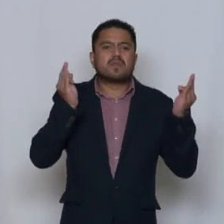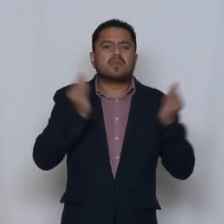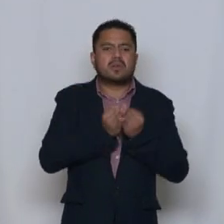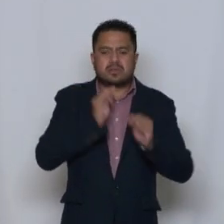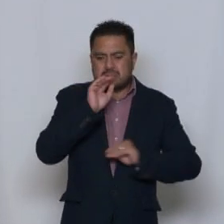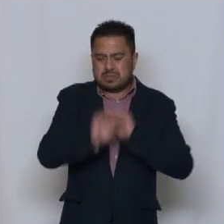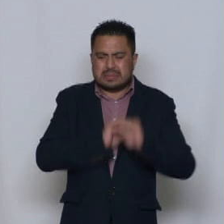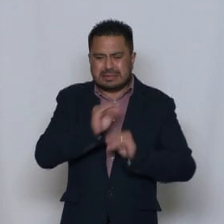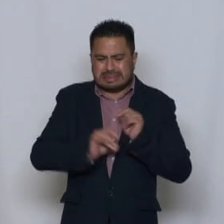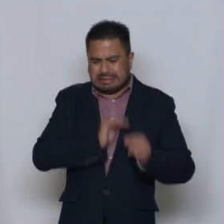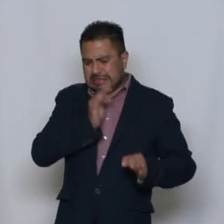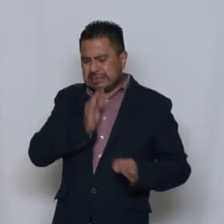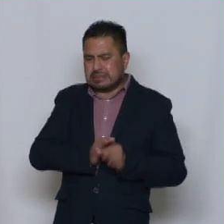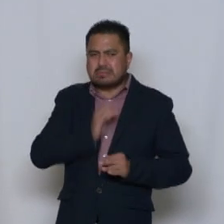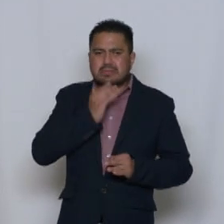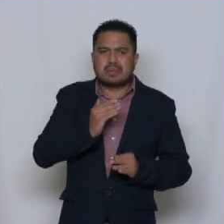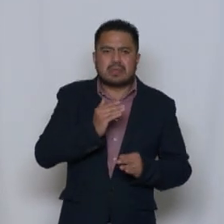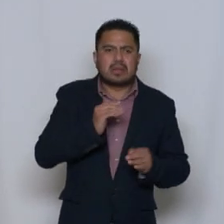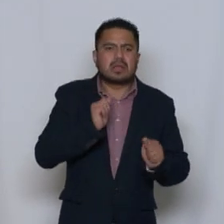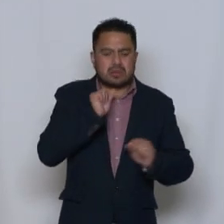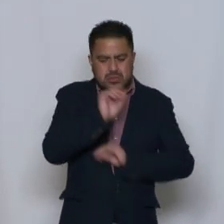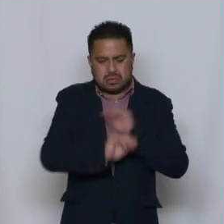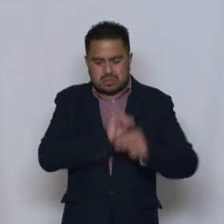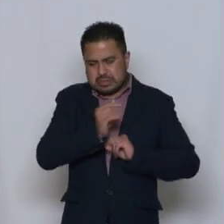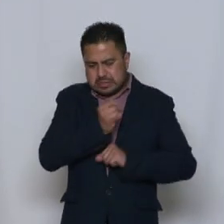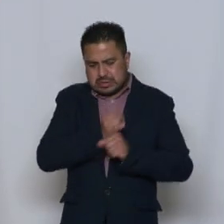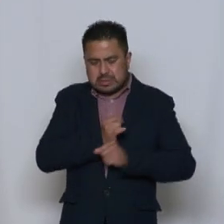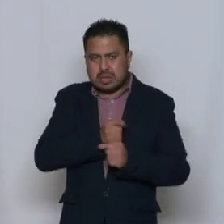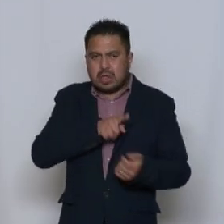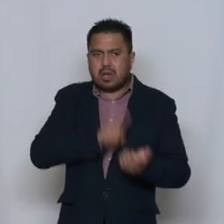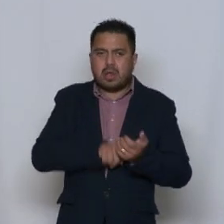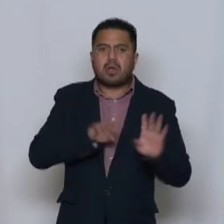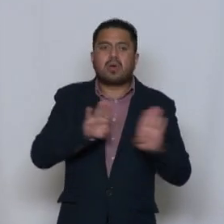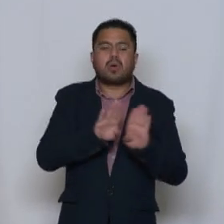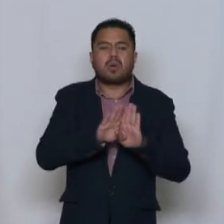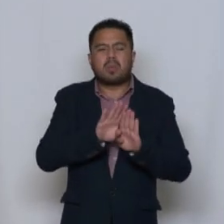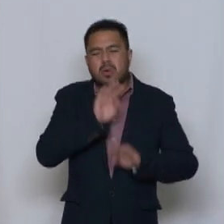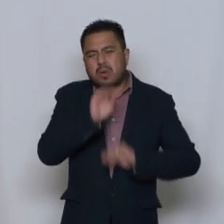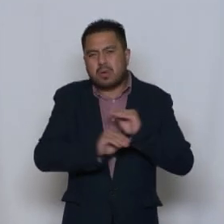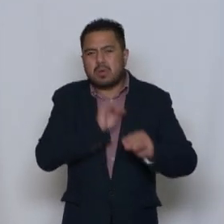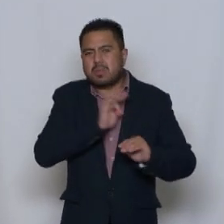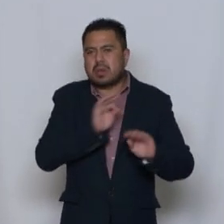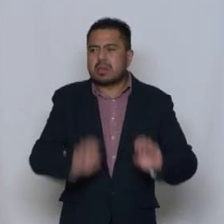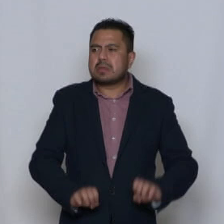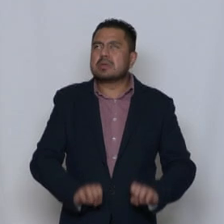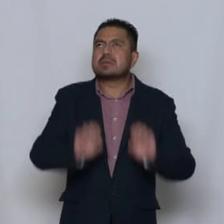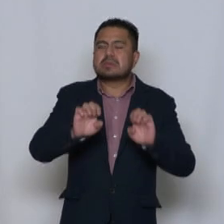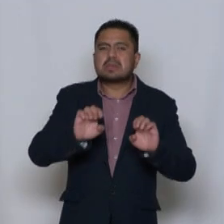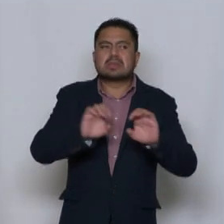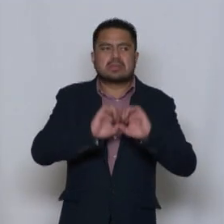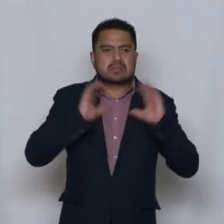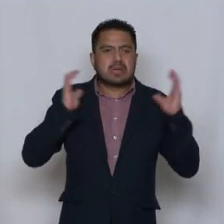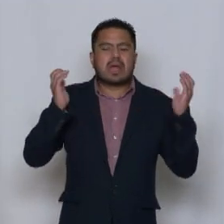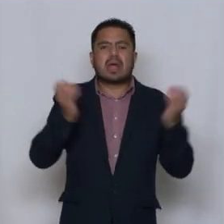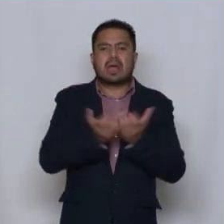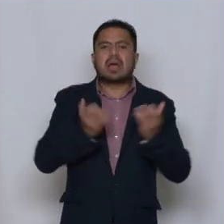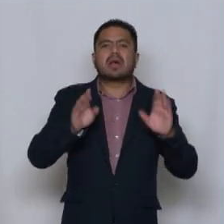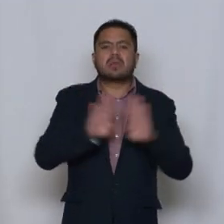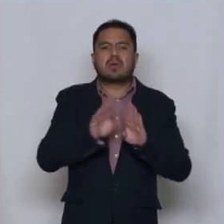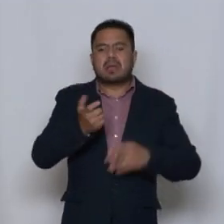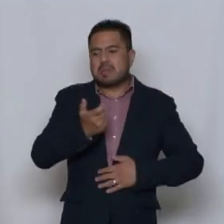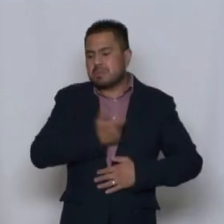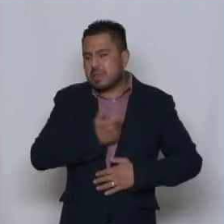dimensiones exactas de la estructura que vamos a estudiar. Como estructura puede ser un edificio, puede ser un estadio, puede ser una